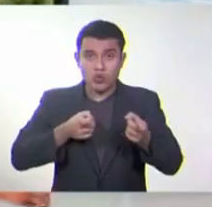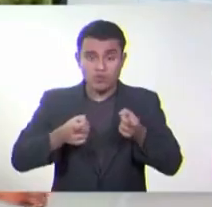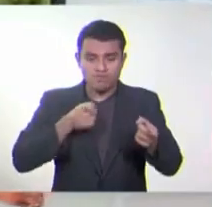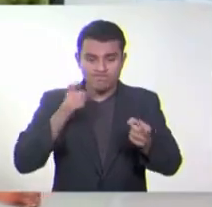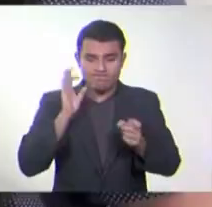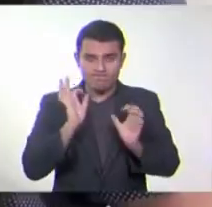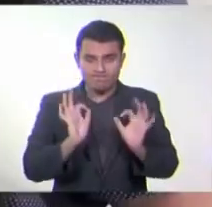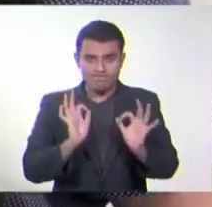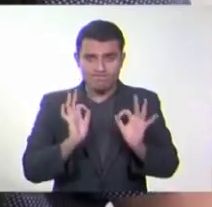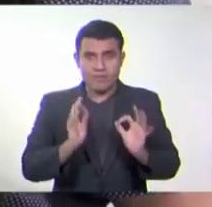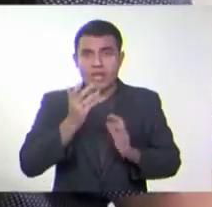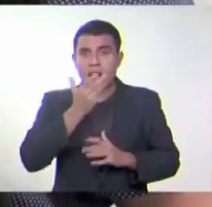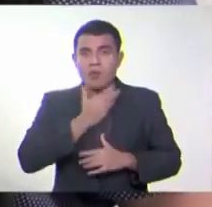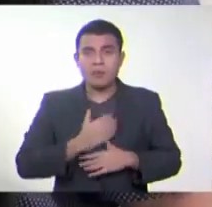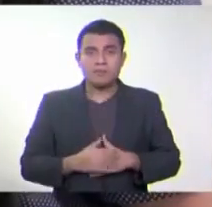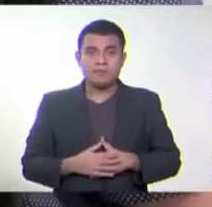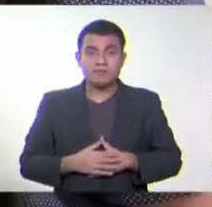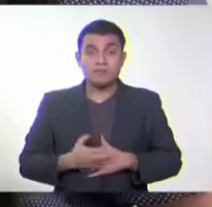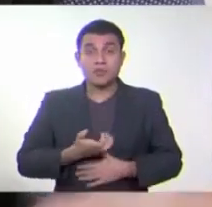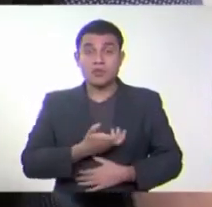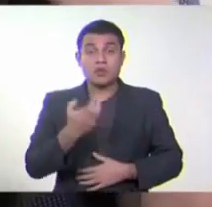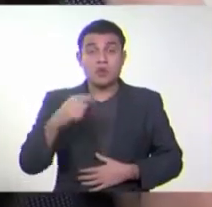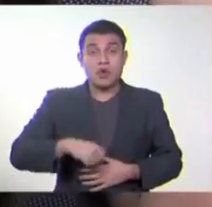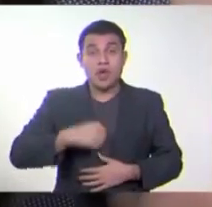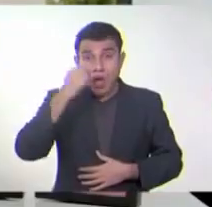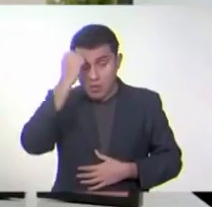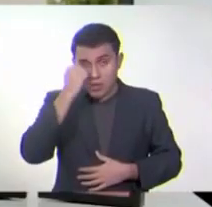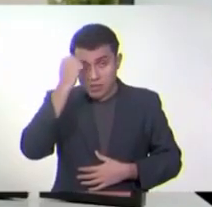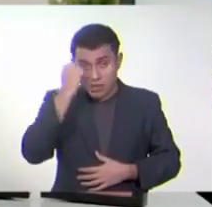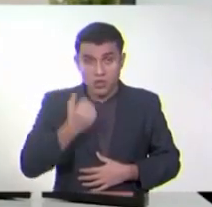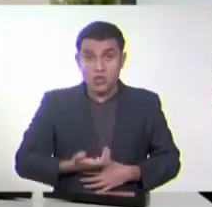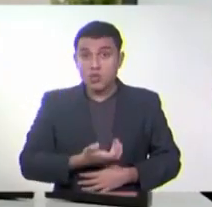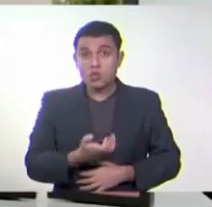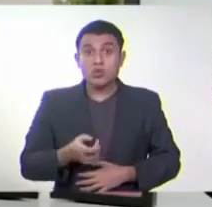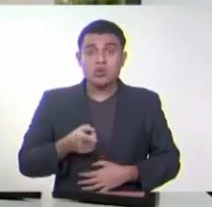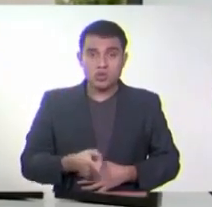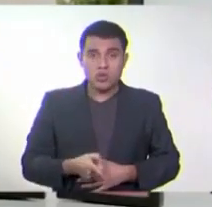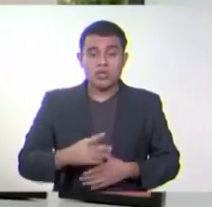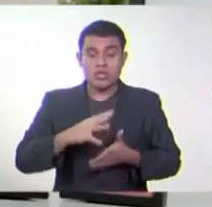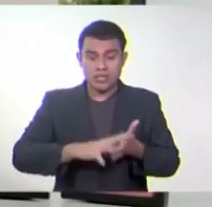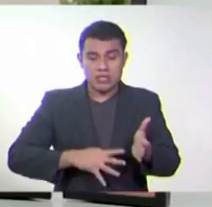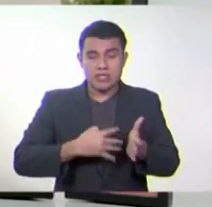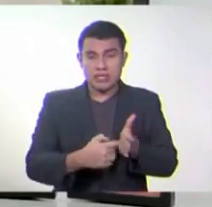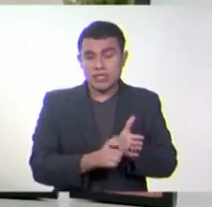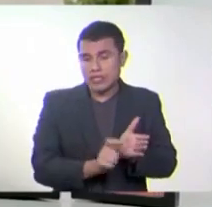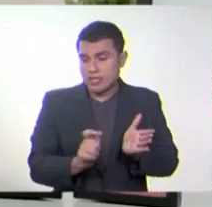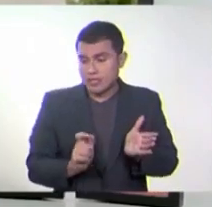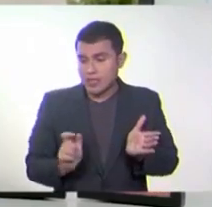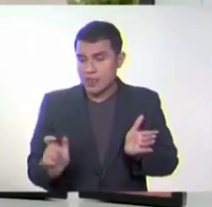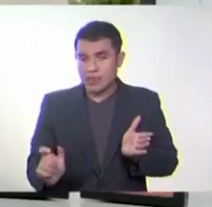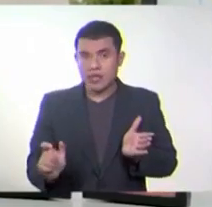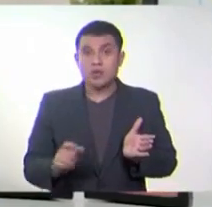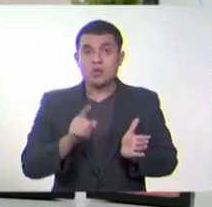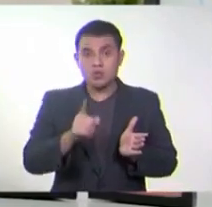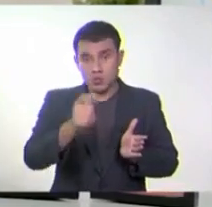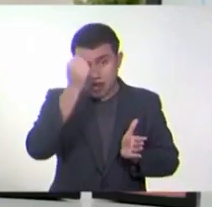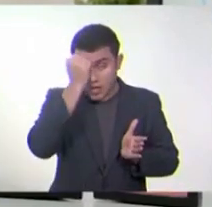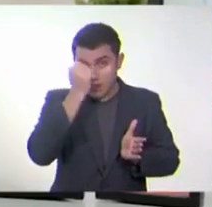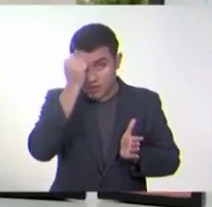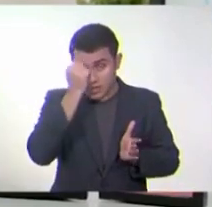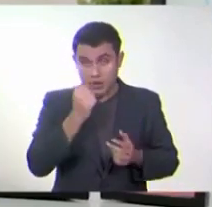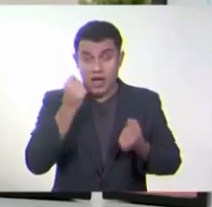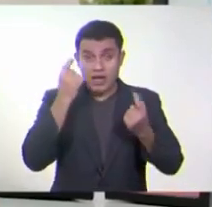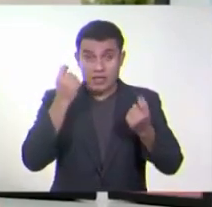de agua. Hemos aprendido todo lo que lleva y conlleva la tabla periódica. Has aprendido a comprender